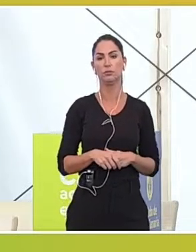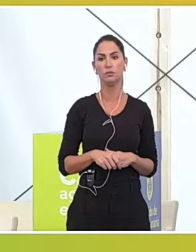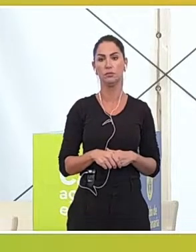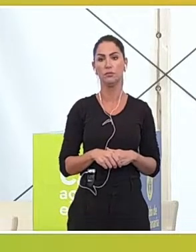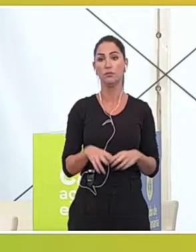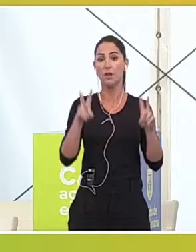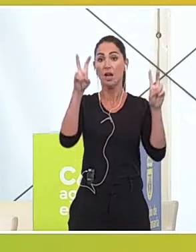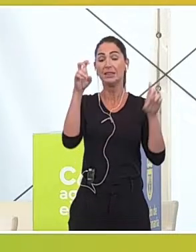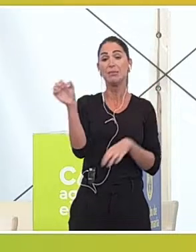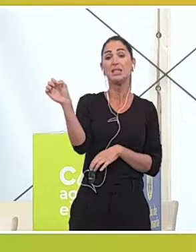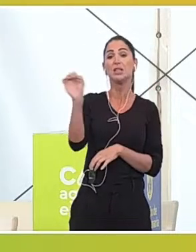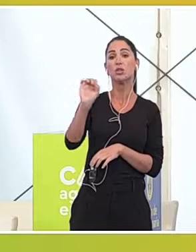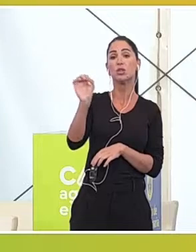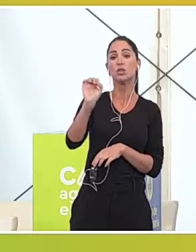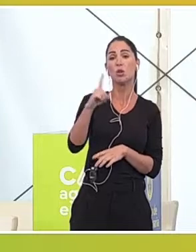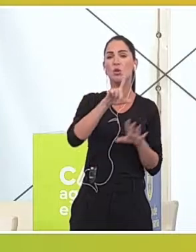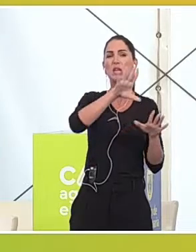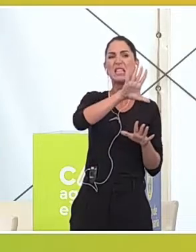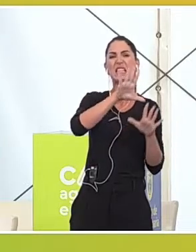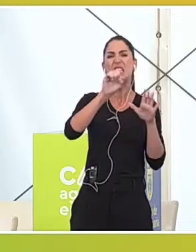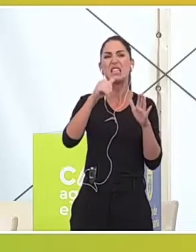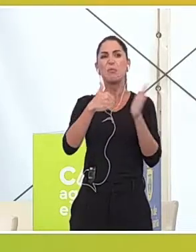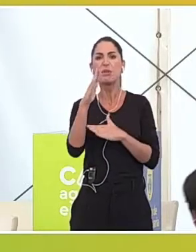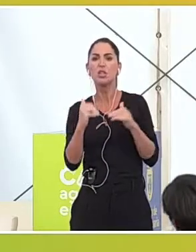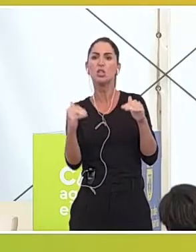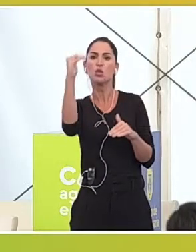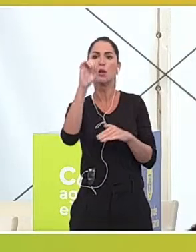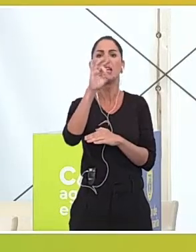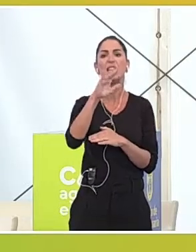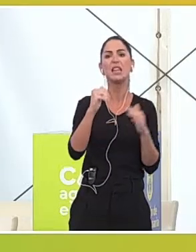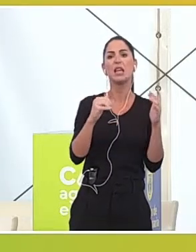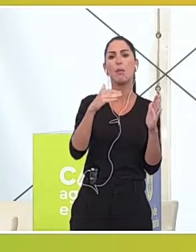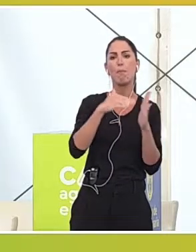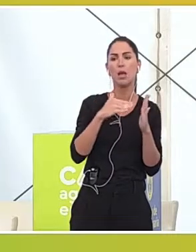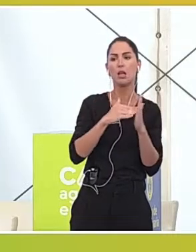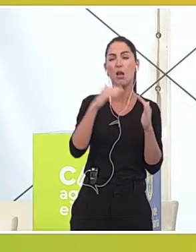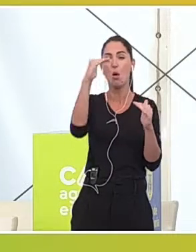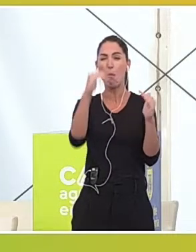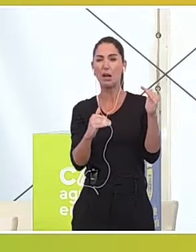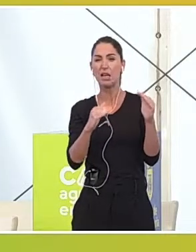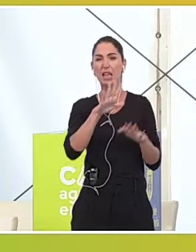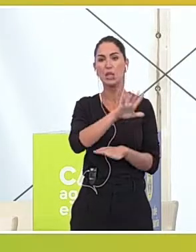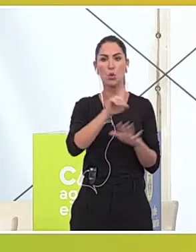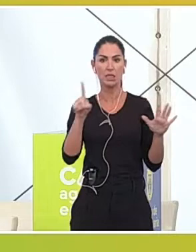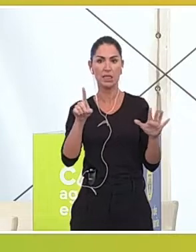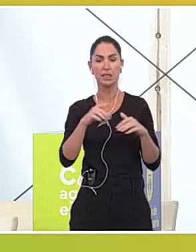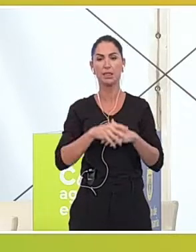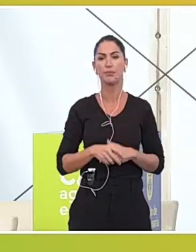Tema de sodio, pues de 10.000 subiría a 15.000, bajaría a los 56.